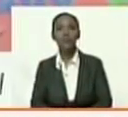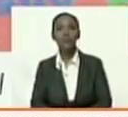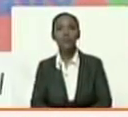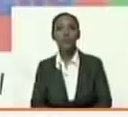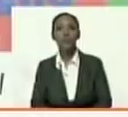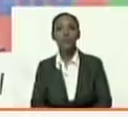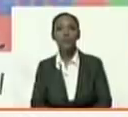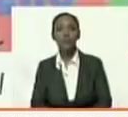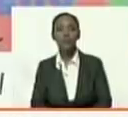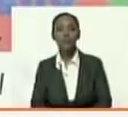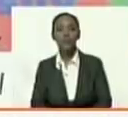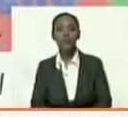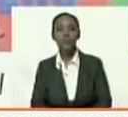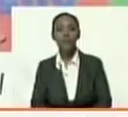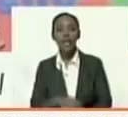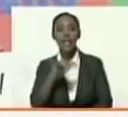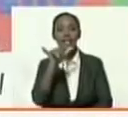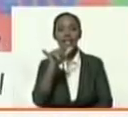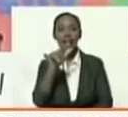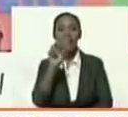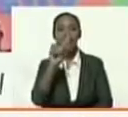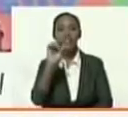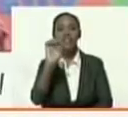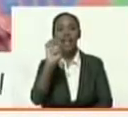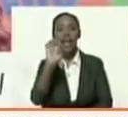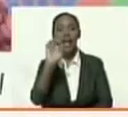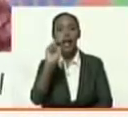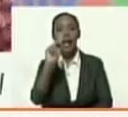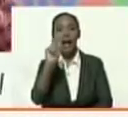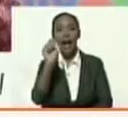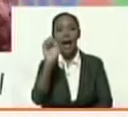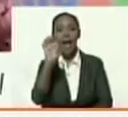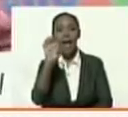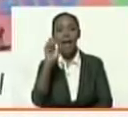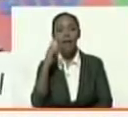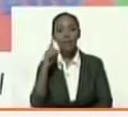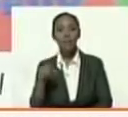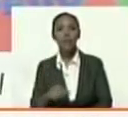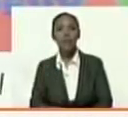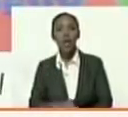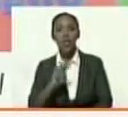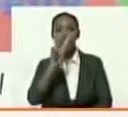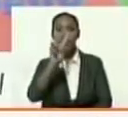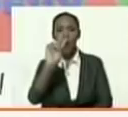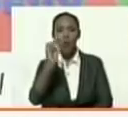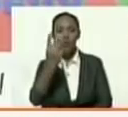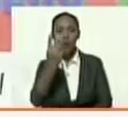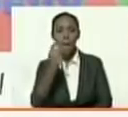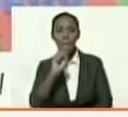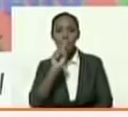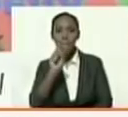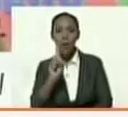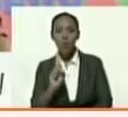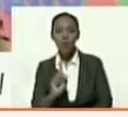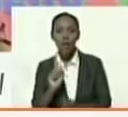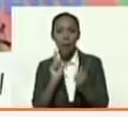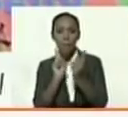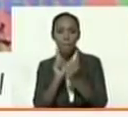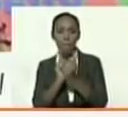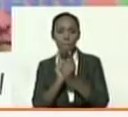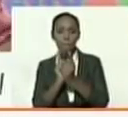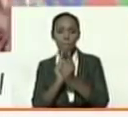Sí, buenas tardes, vicepresidente. Buenas tardes. En la directiva del Partido Socialista Unido de Venezuela. Dos preguntitas en